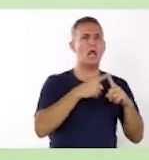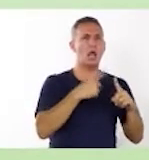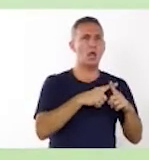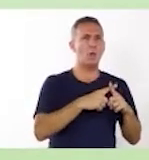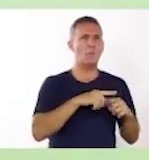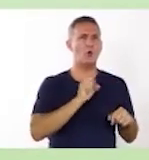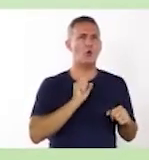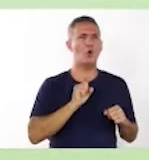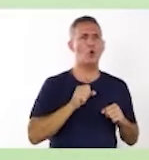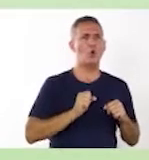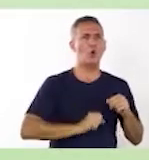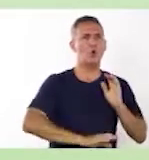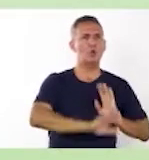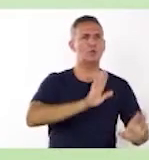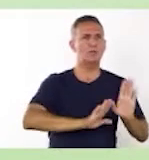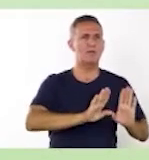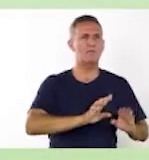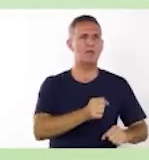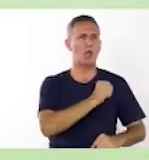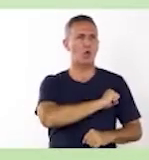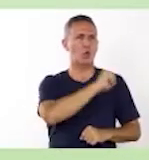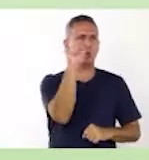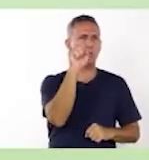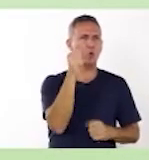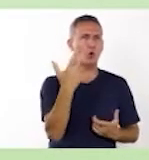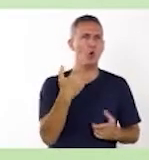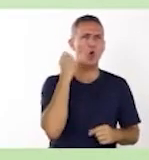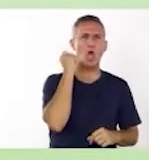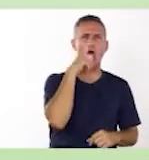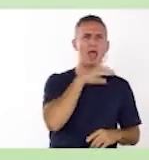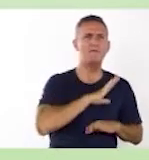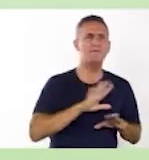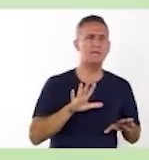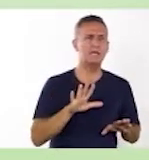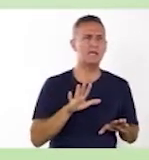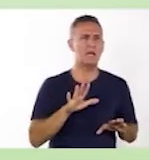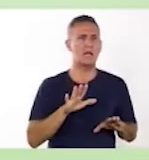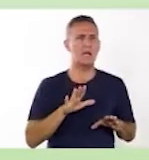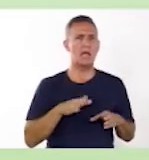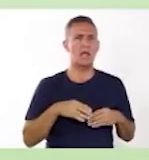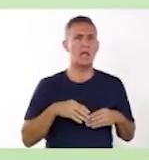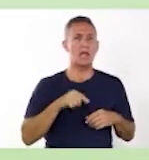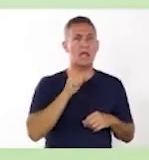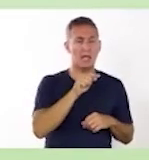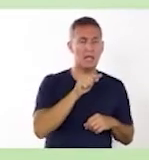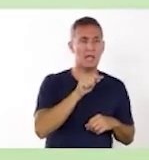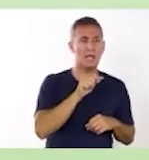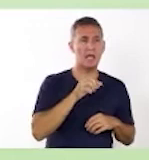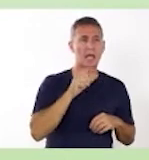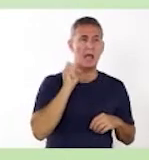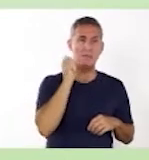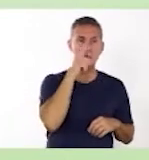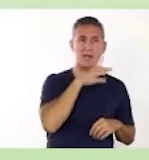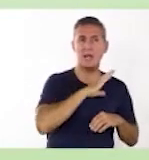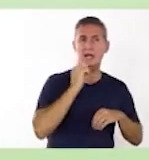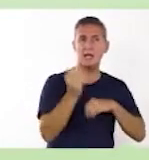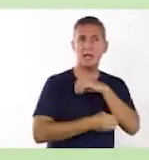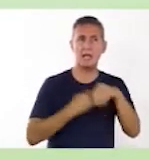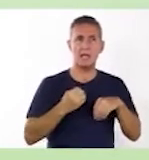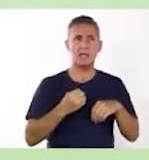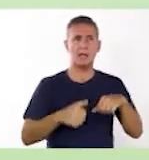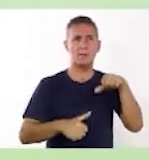la guerra por venganza, es vengativo. Busca gloria y al final, a Príamo, él